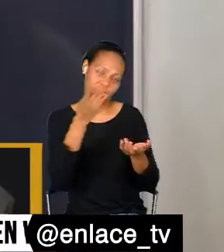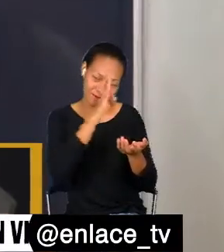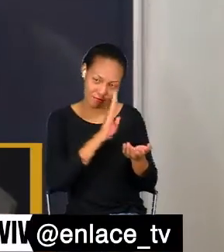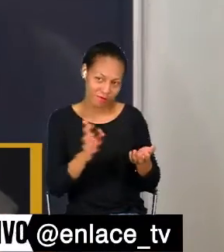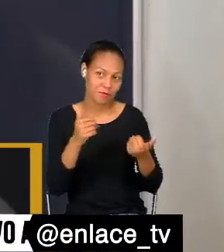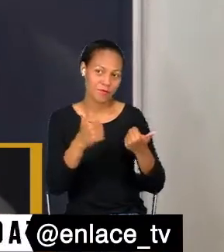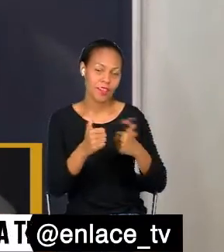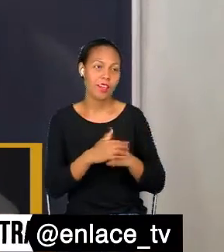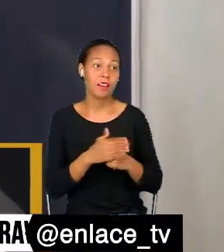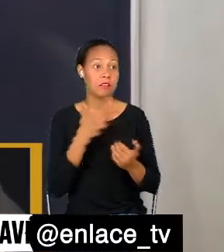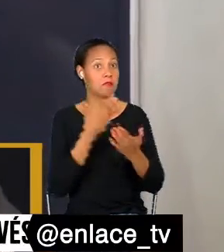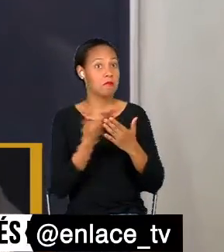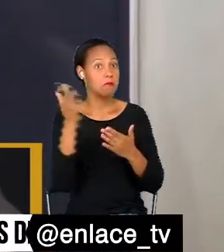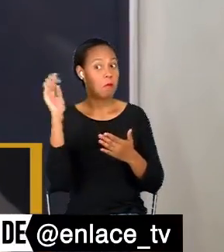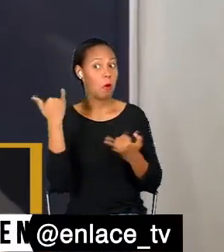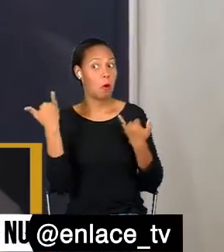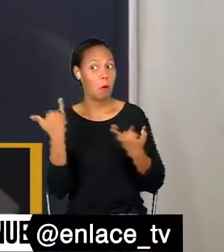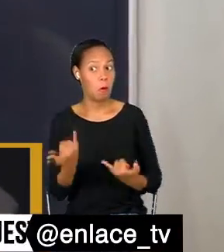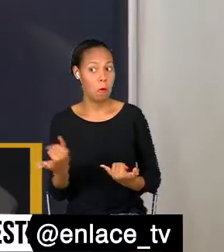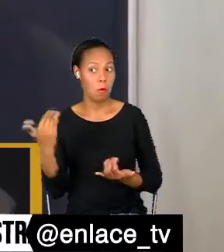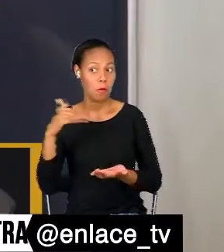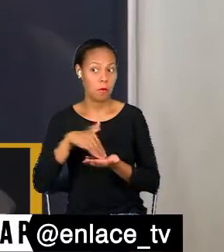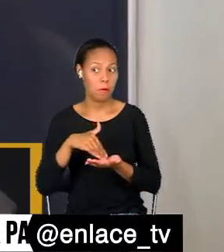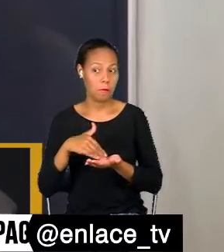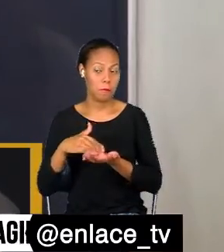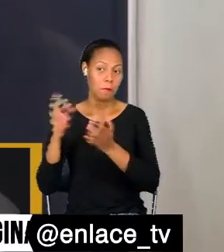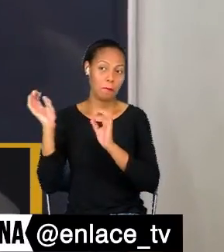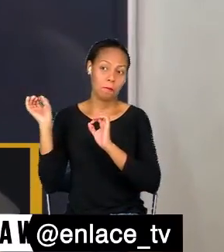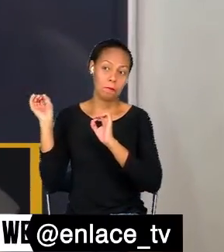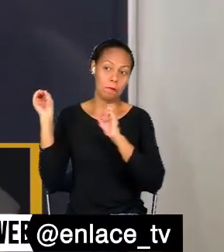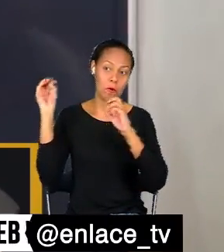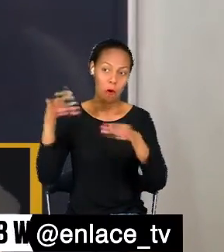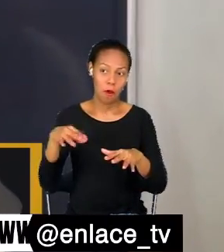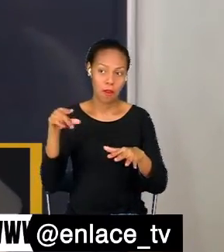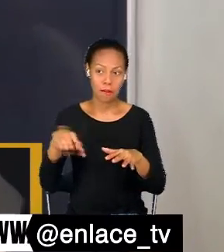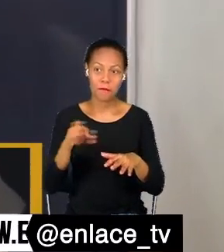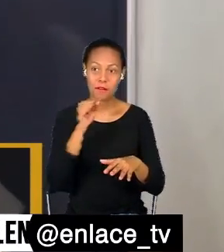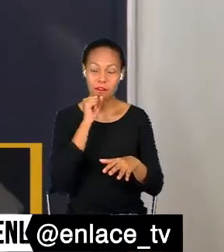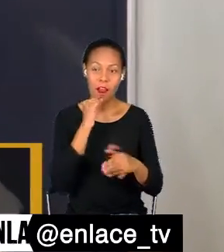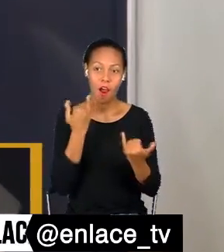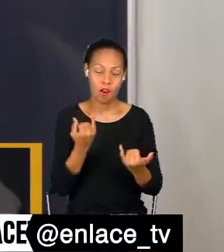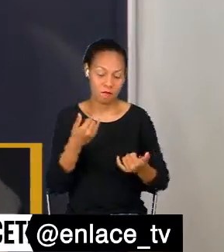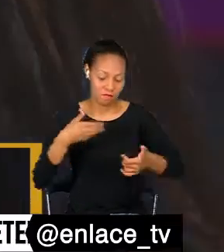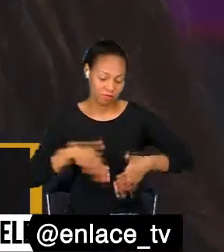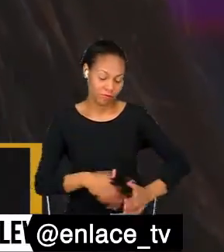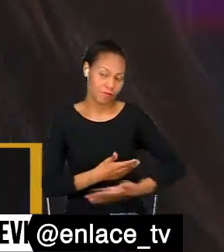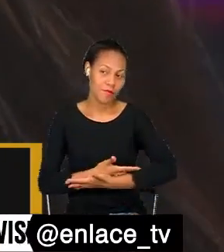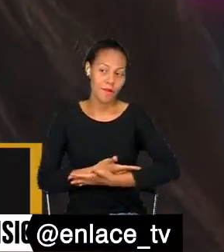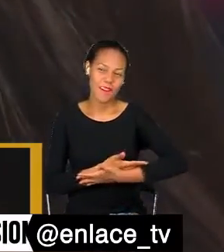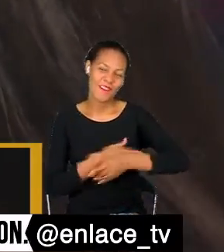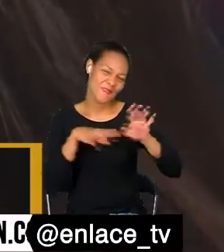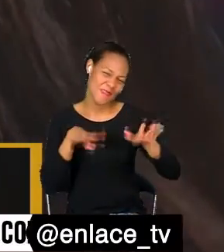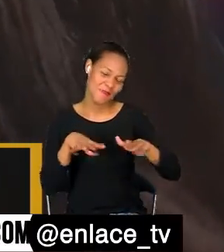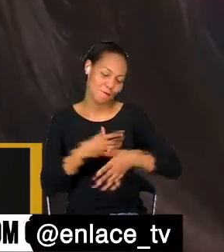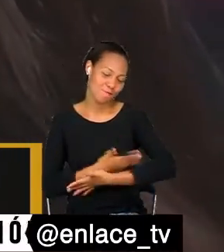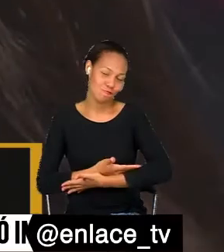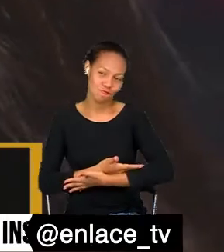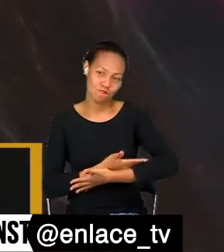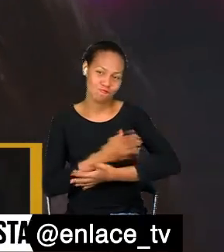a mi tierra y más porque estaba en embarazo y hoy en día tengo un niño de 9 meses, entonces me he dedicado a la maternidad. Recorrió los pasillos de